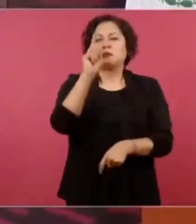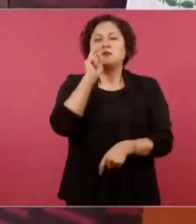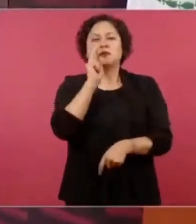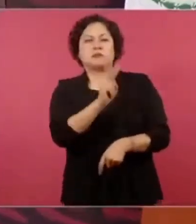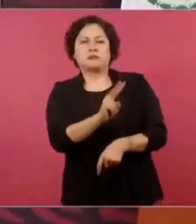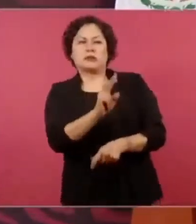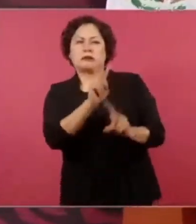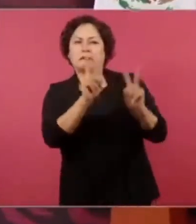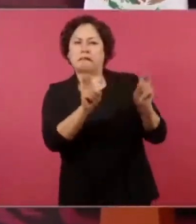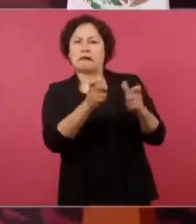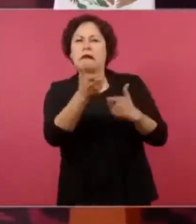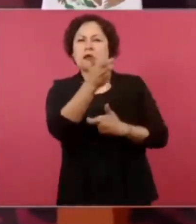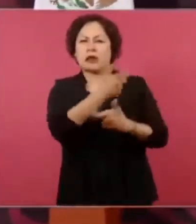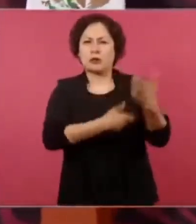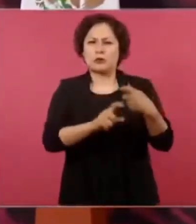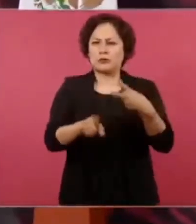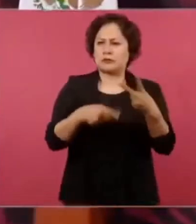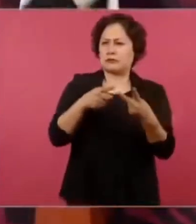social.